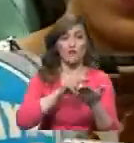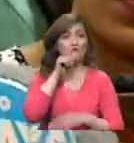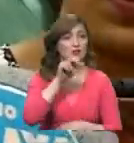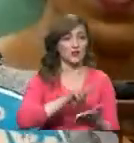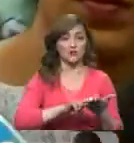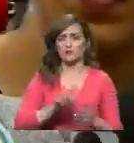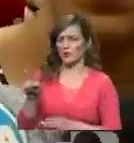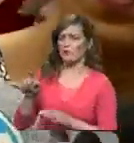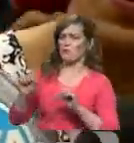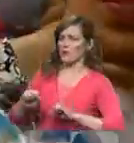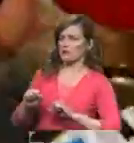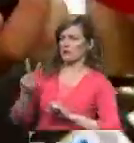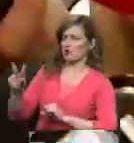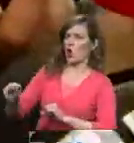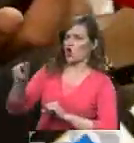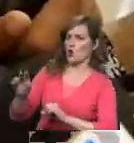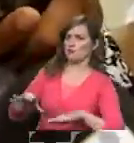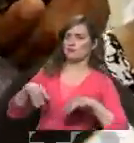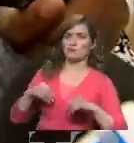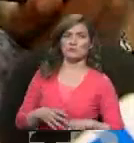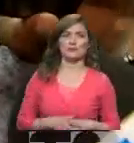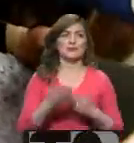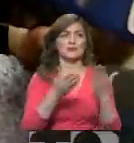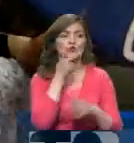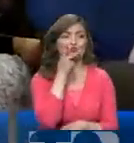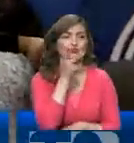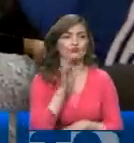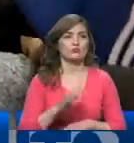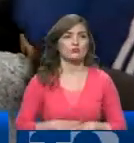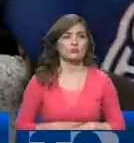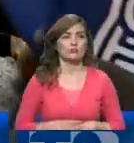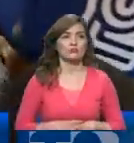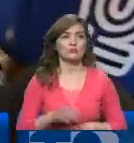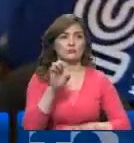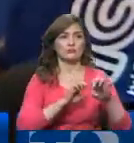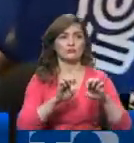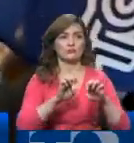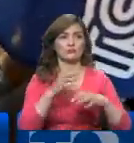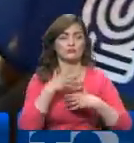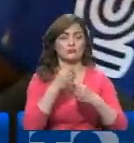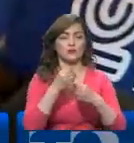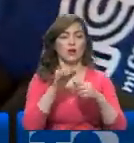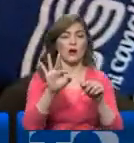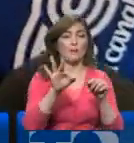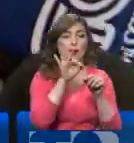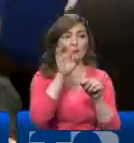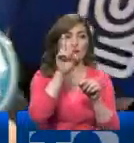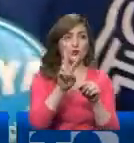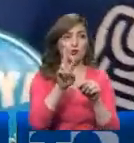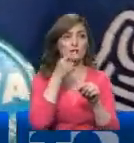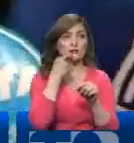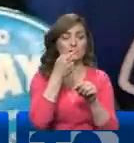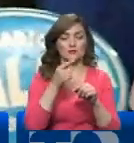no someterse a la evaluación? Como servidores públicos que somos, nos sometemos a la evaluación. Dice en la página 2 del documento que hemos enviado.